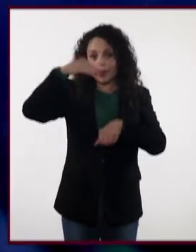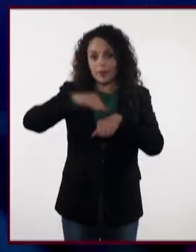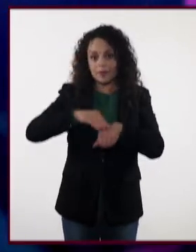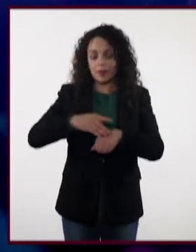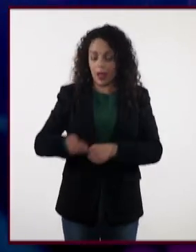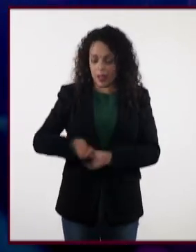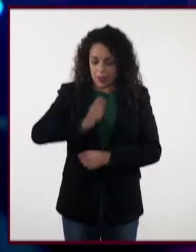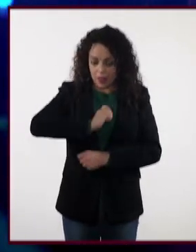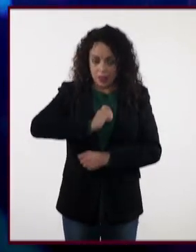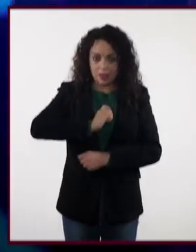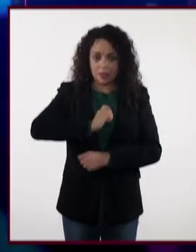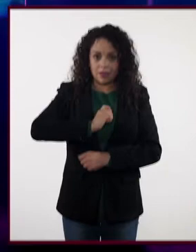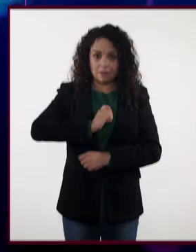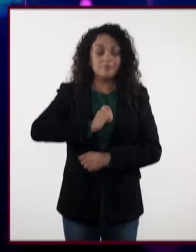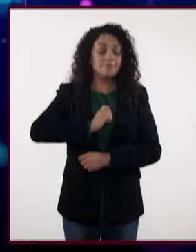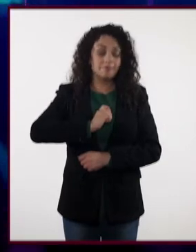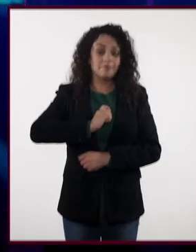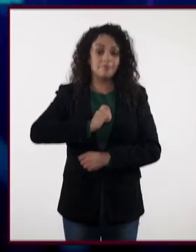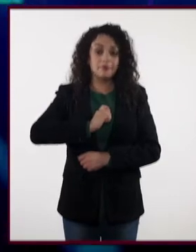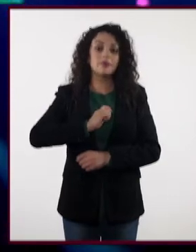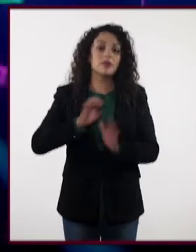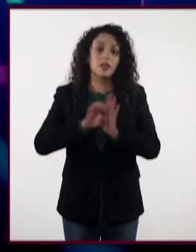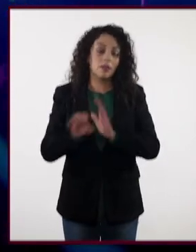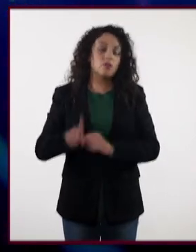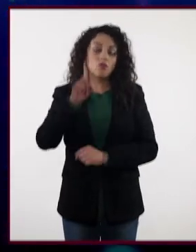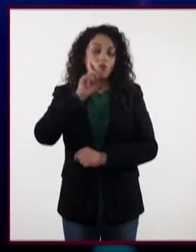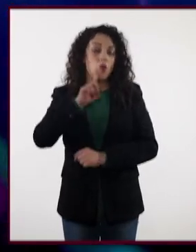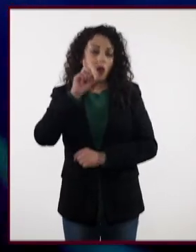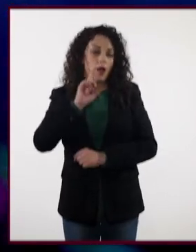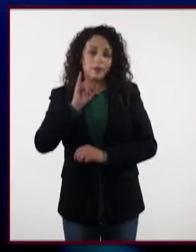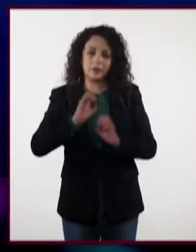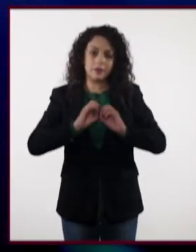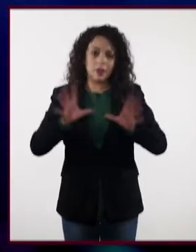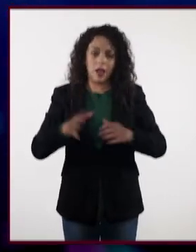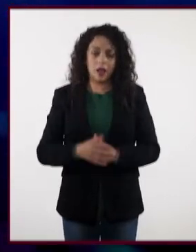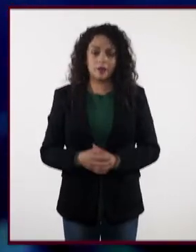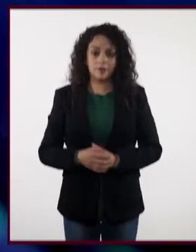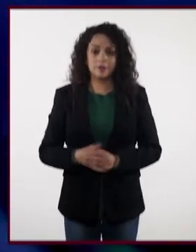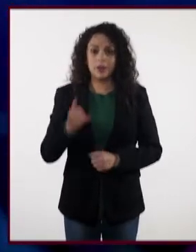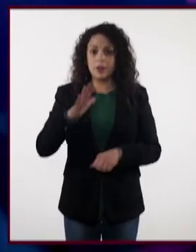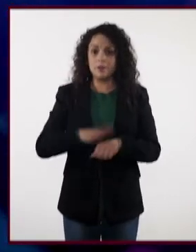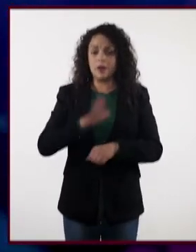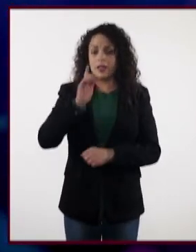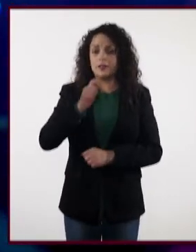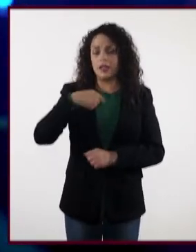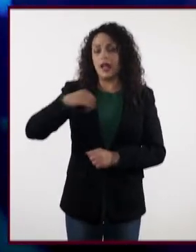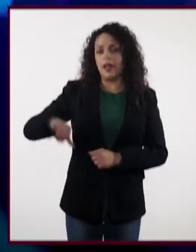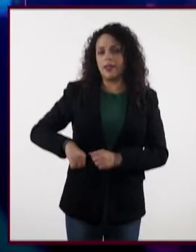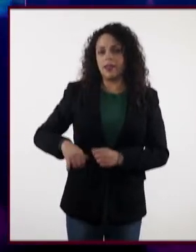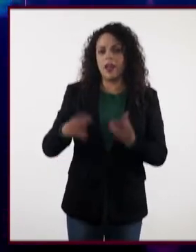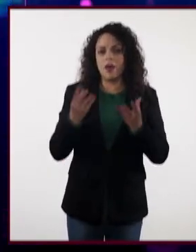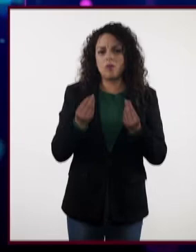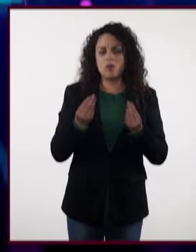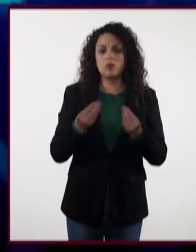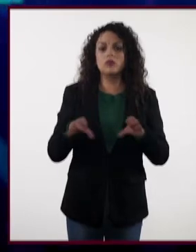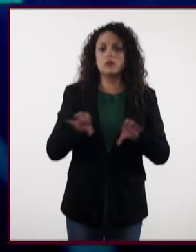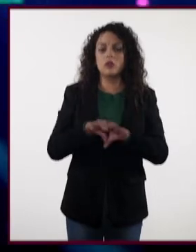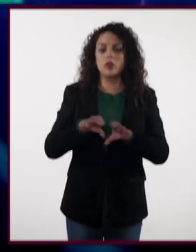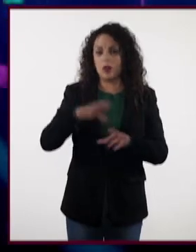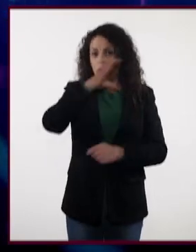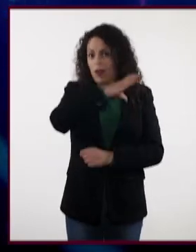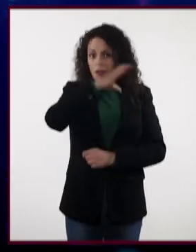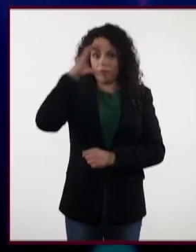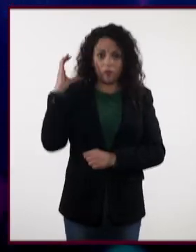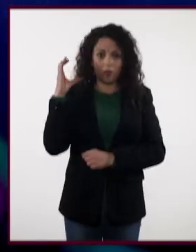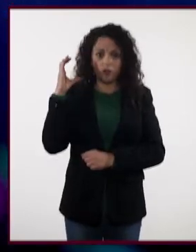propia, por supuesto la mujer, y también me interesa mucho el rol que toma la